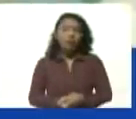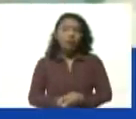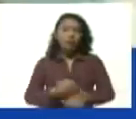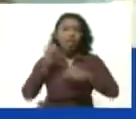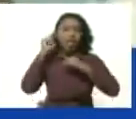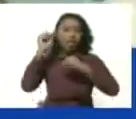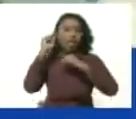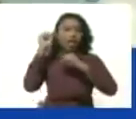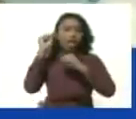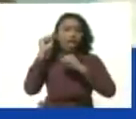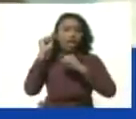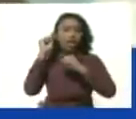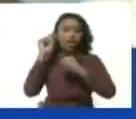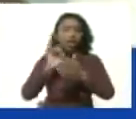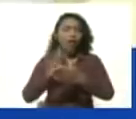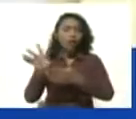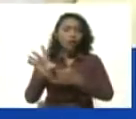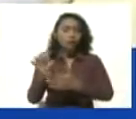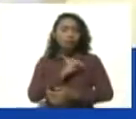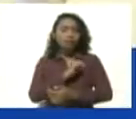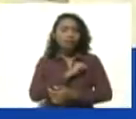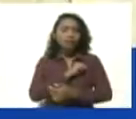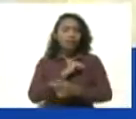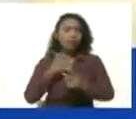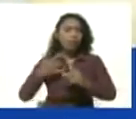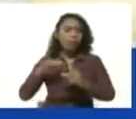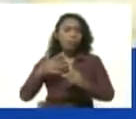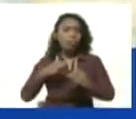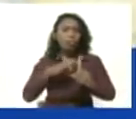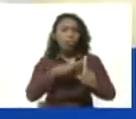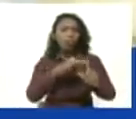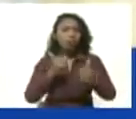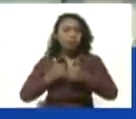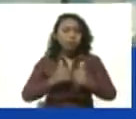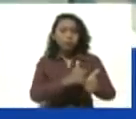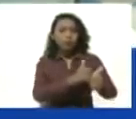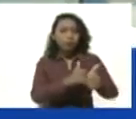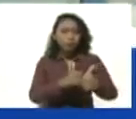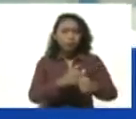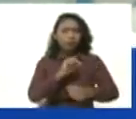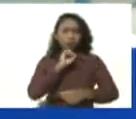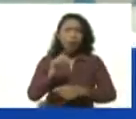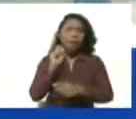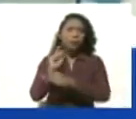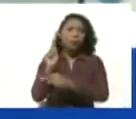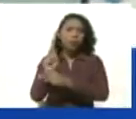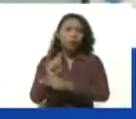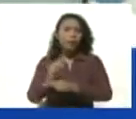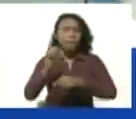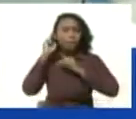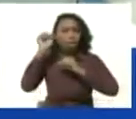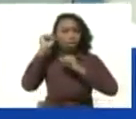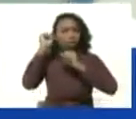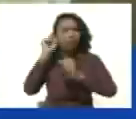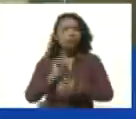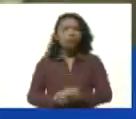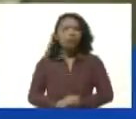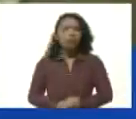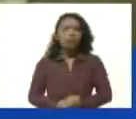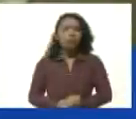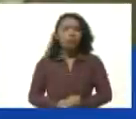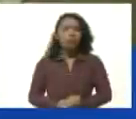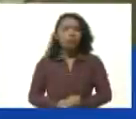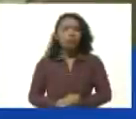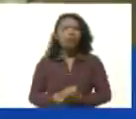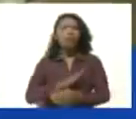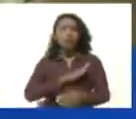protesten la exclusión, la xenofobia, la persecución, el desprecio, los insultos, protesten,